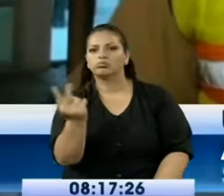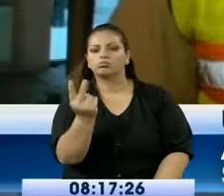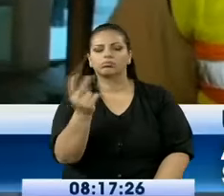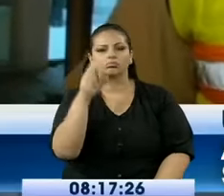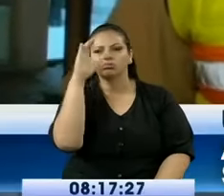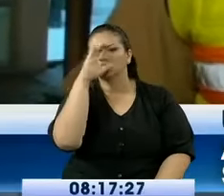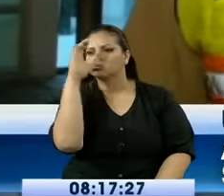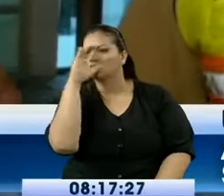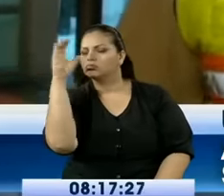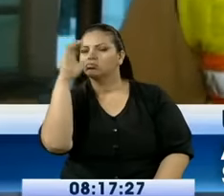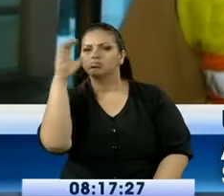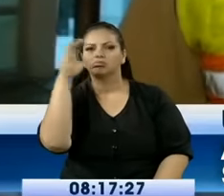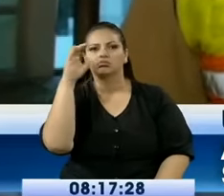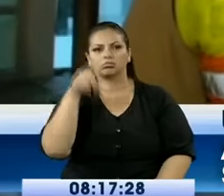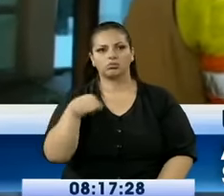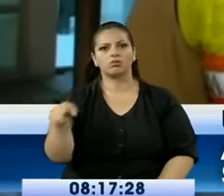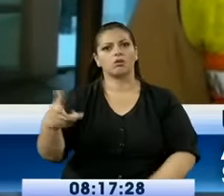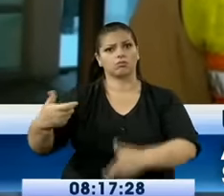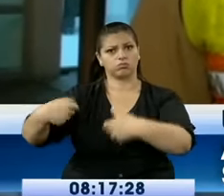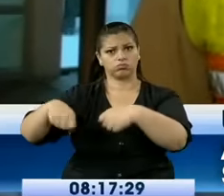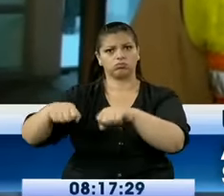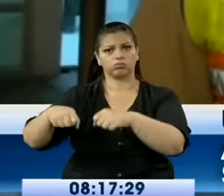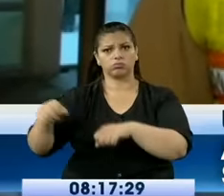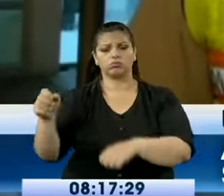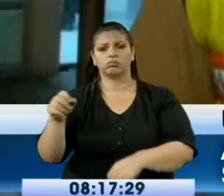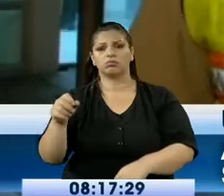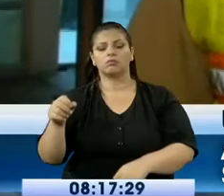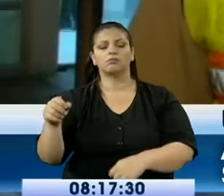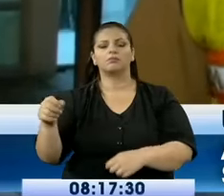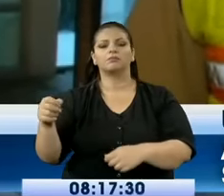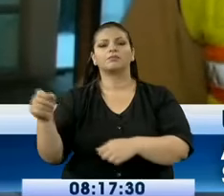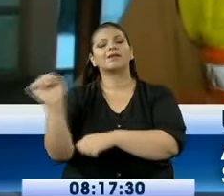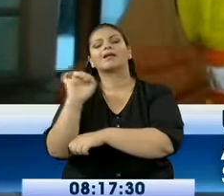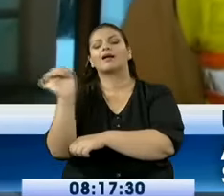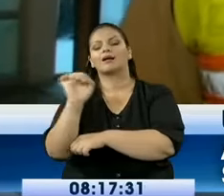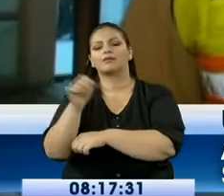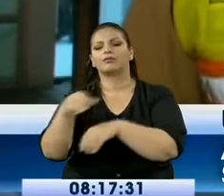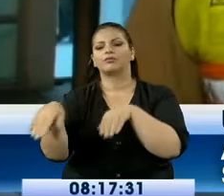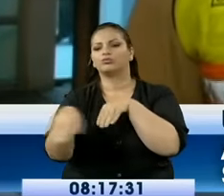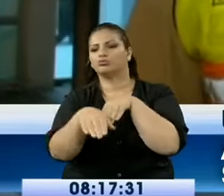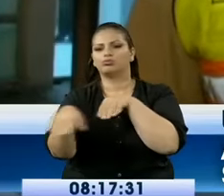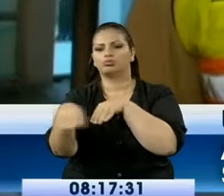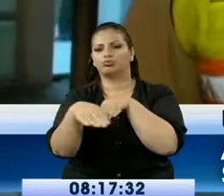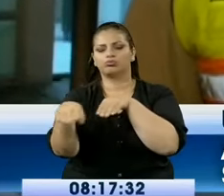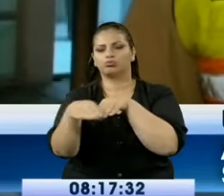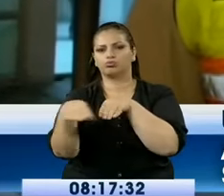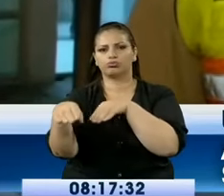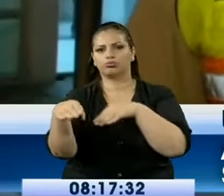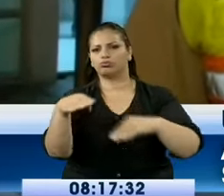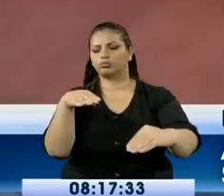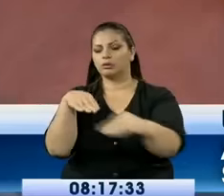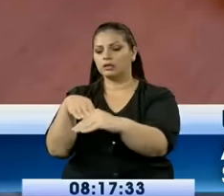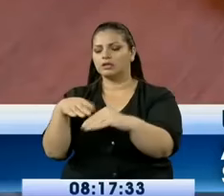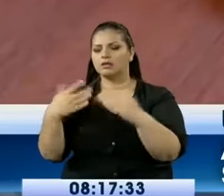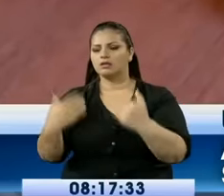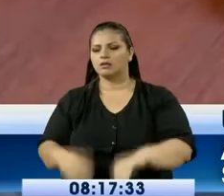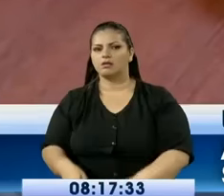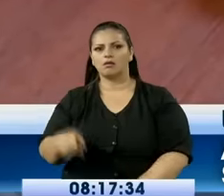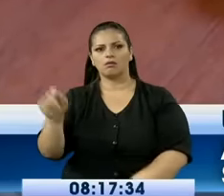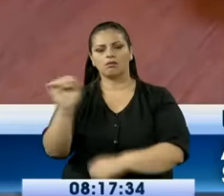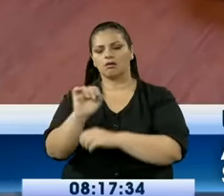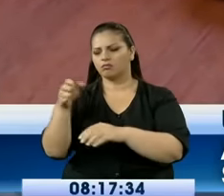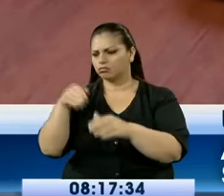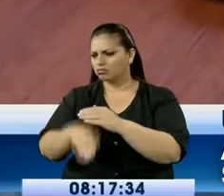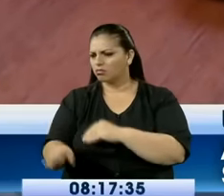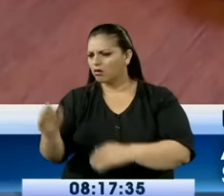persecución ininterrumpida. Y a la vez revisarlo del interior del vehículo se encontró varios celulares y un arma de fuego. Las víctimas